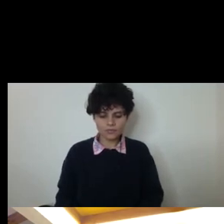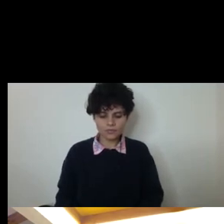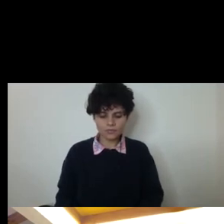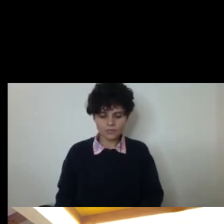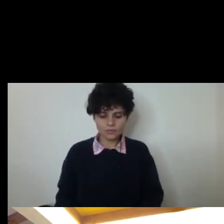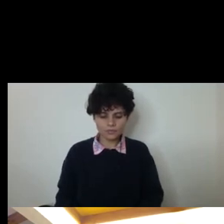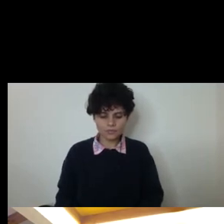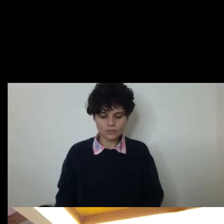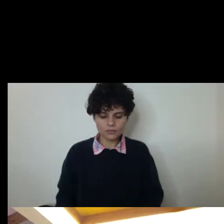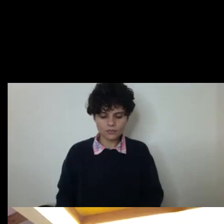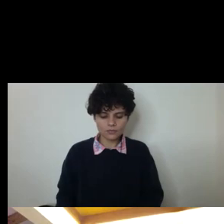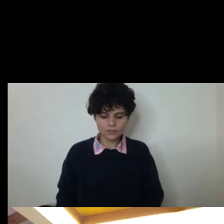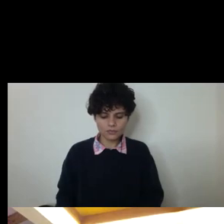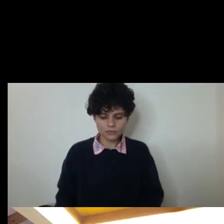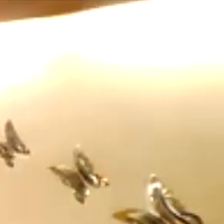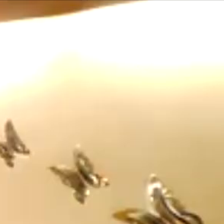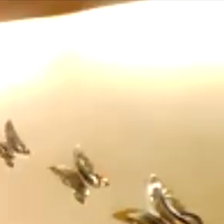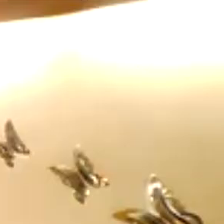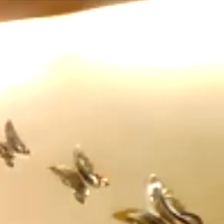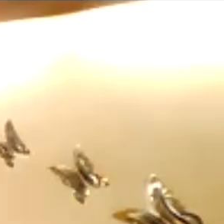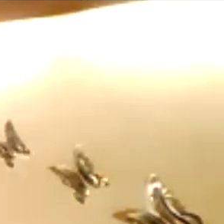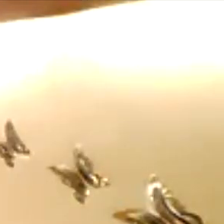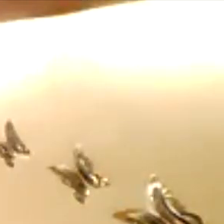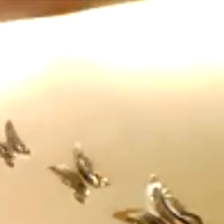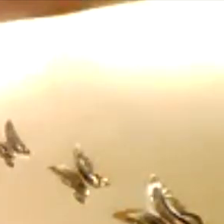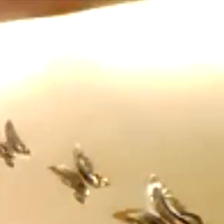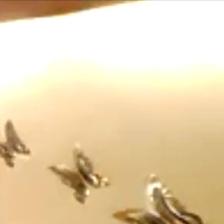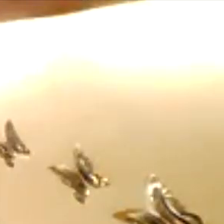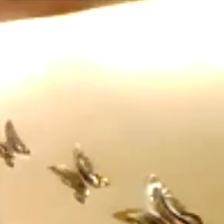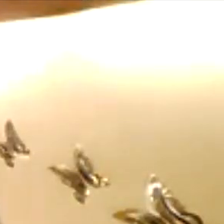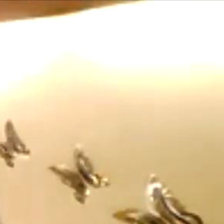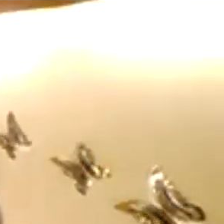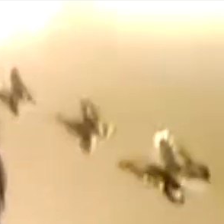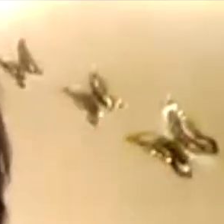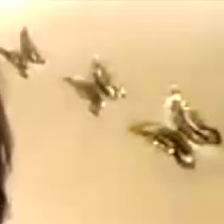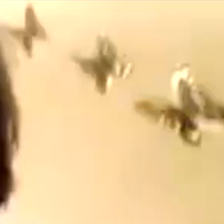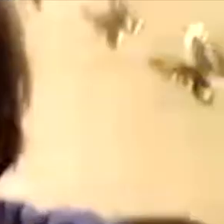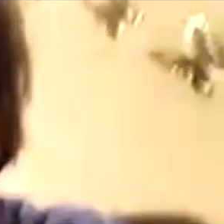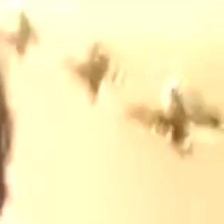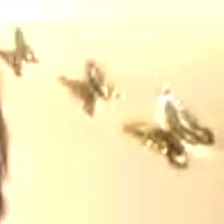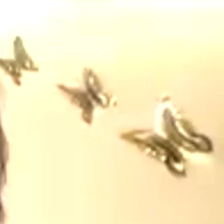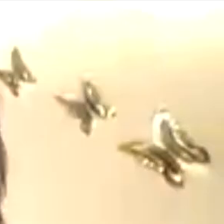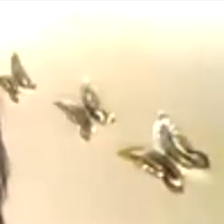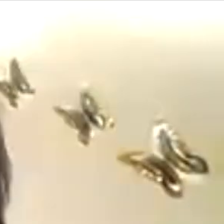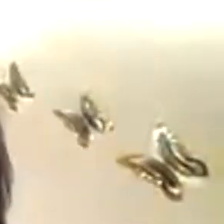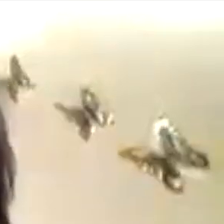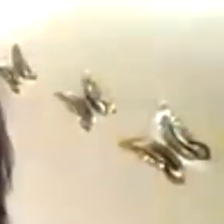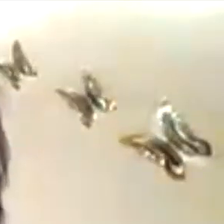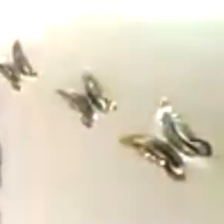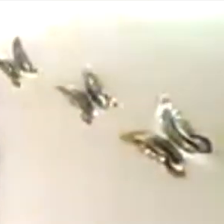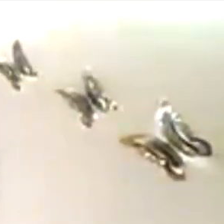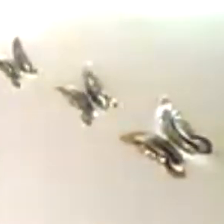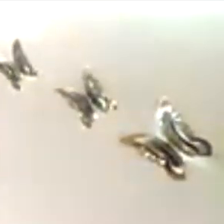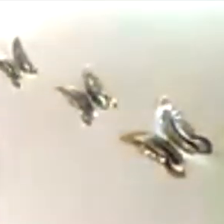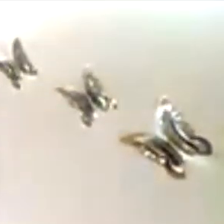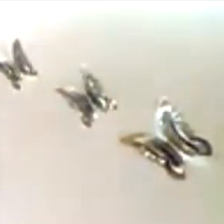Muchas gracias, doctora. El tiempo fue perfecto, la presentación también, así que no hay ningún problema.